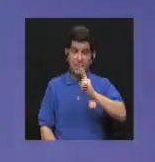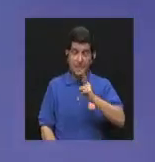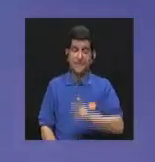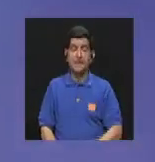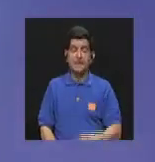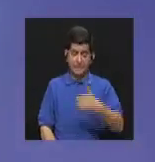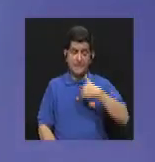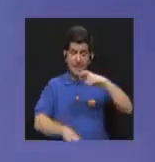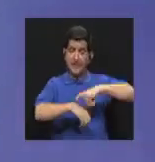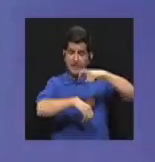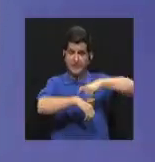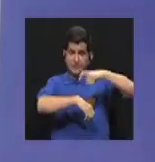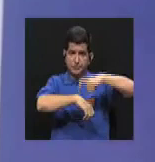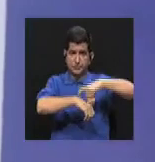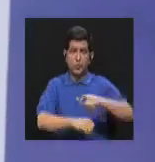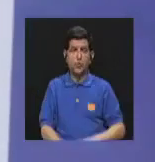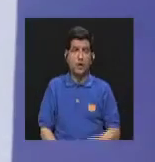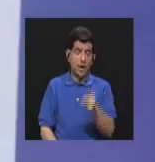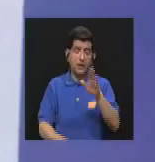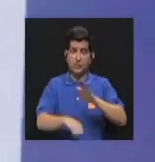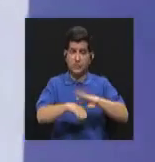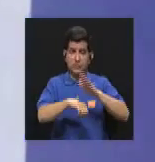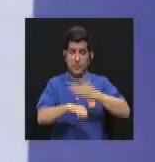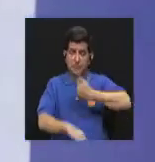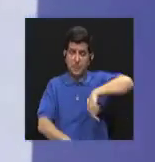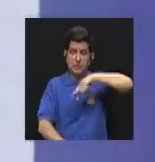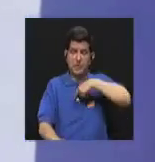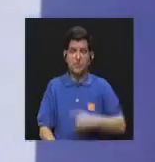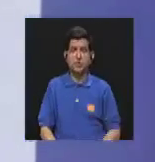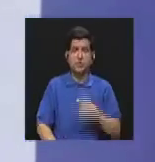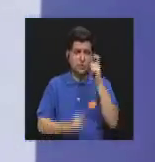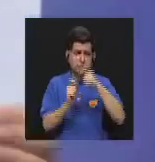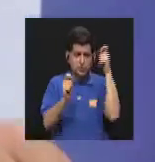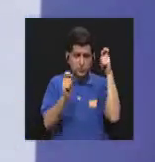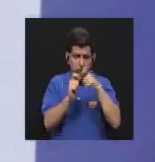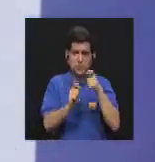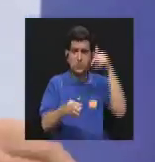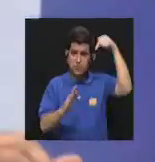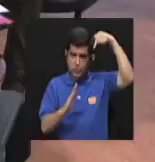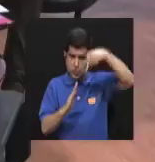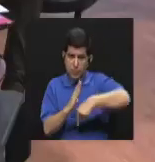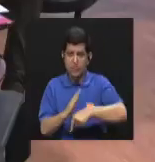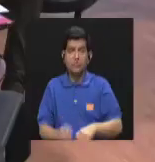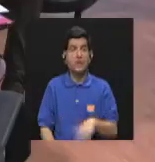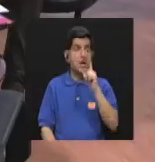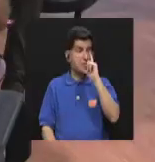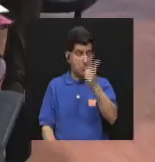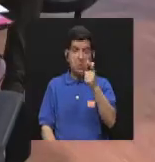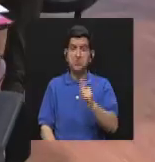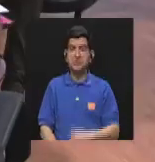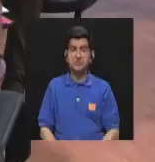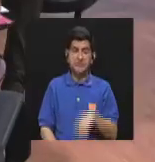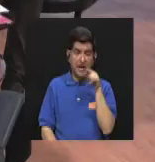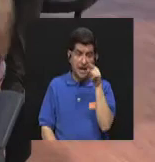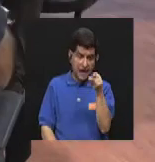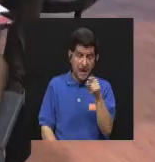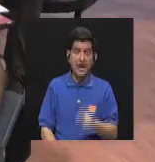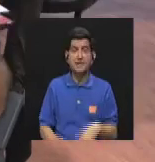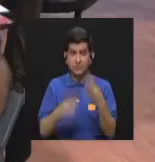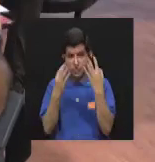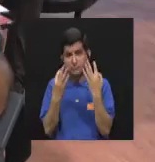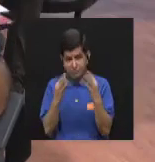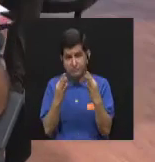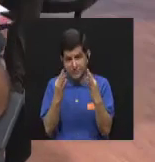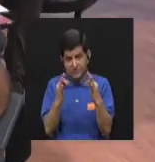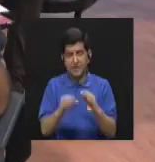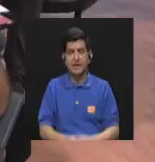Es cierto, nos damos el tiempo y eso nos permite ser más concisos y más profundos, o sea, y por dicha, o sea, de eso se